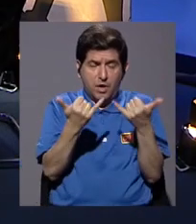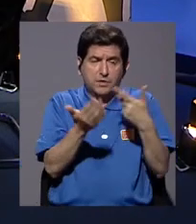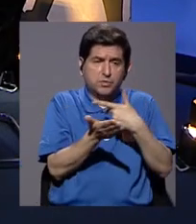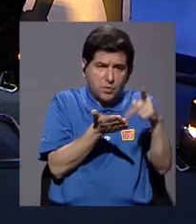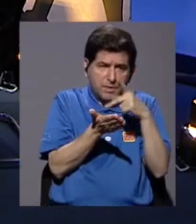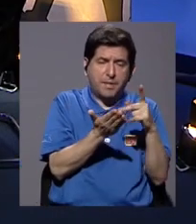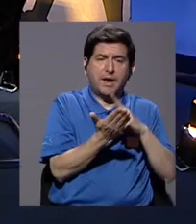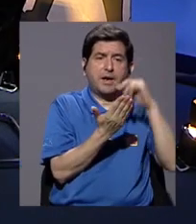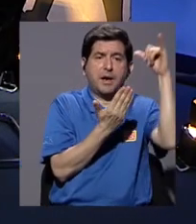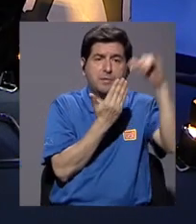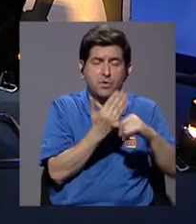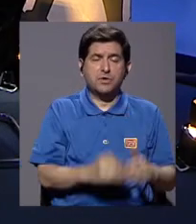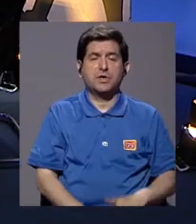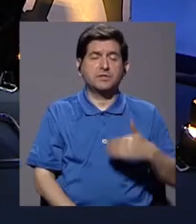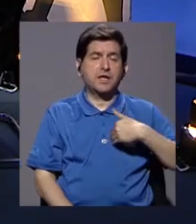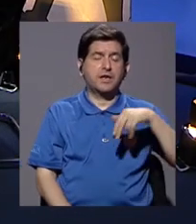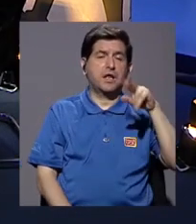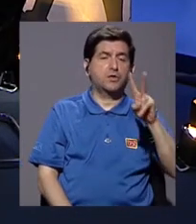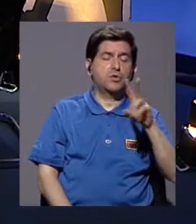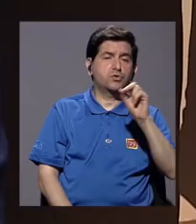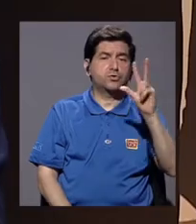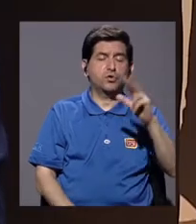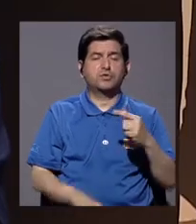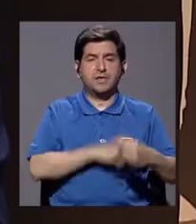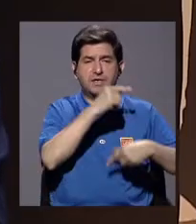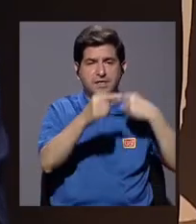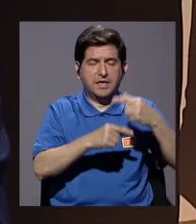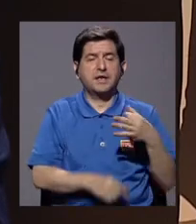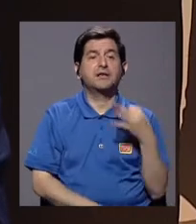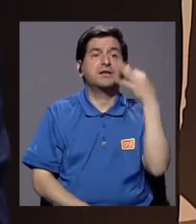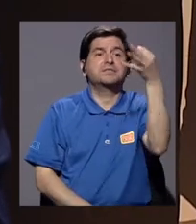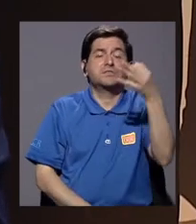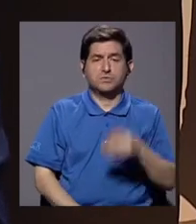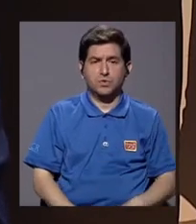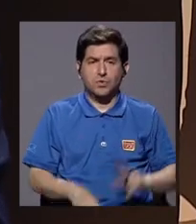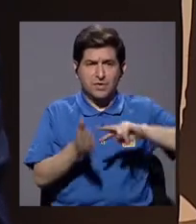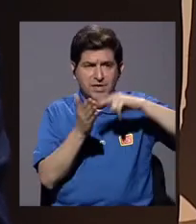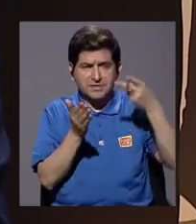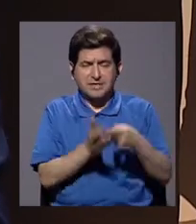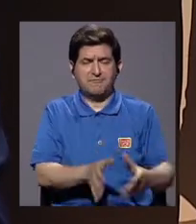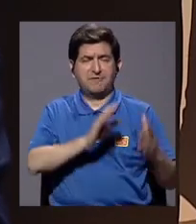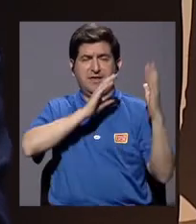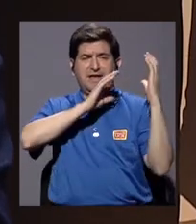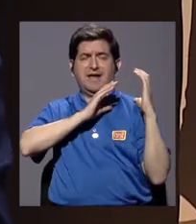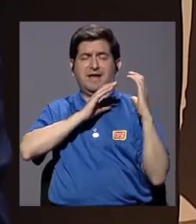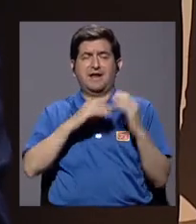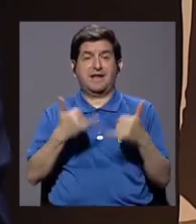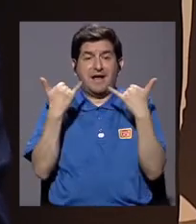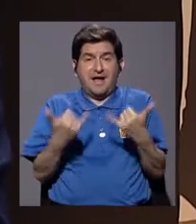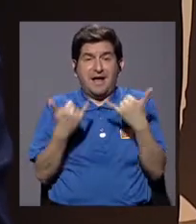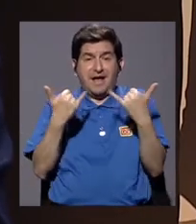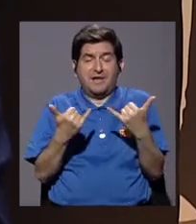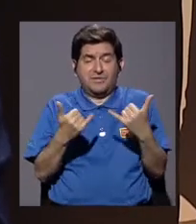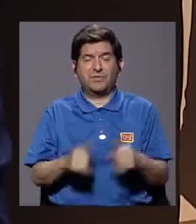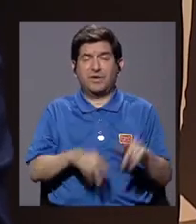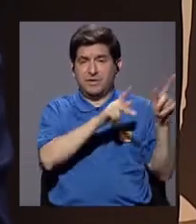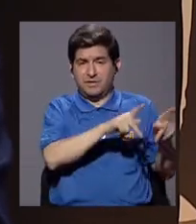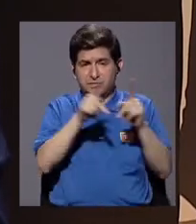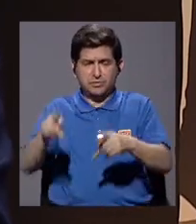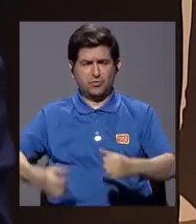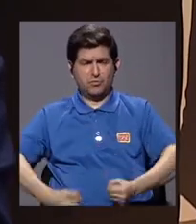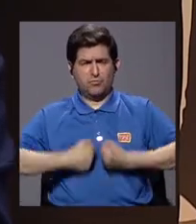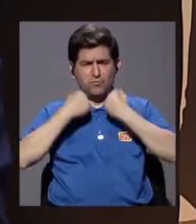actuales están pagando proyectos que va a tener dos o tres generaciones futuras, lo cual lleva a una carga sobre las generaciones actuales muy